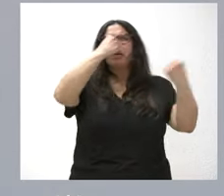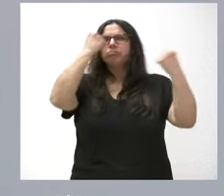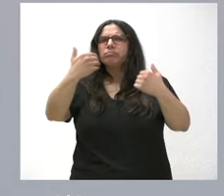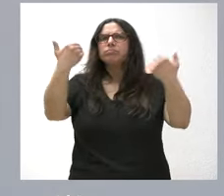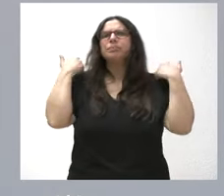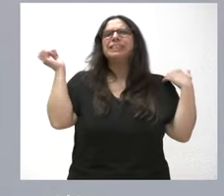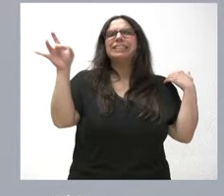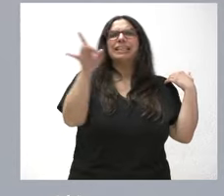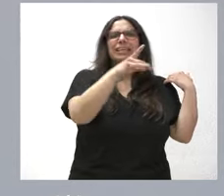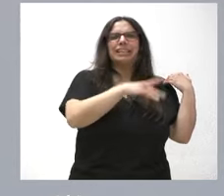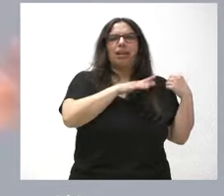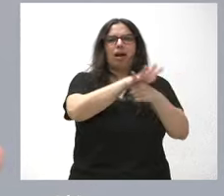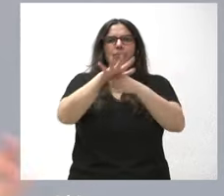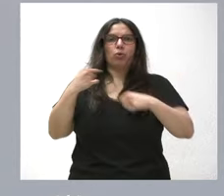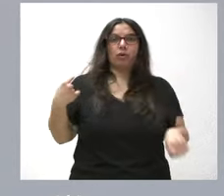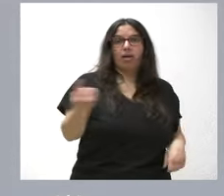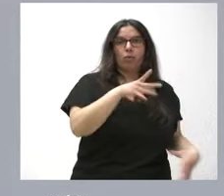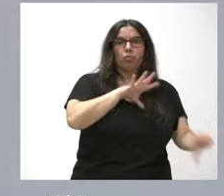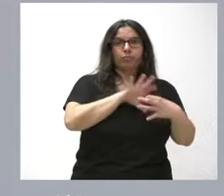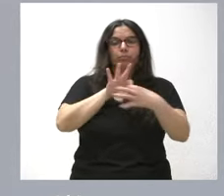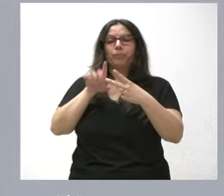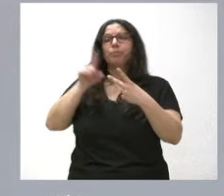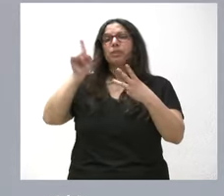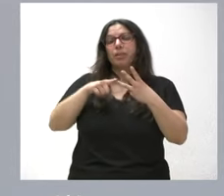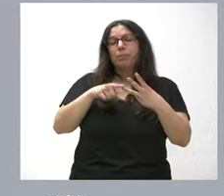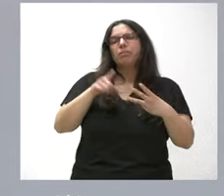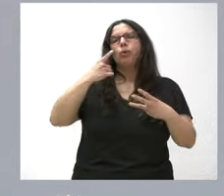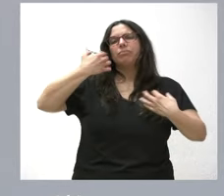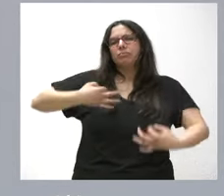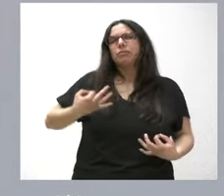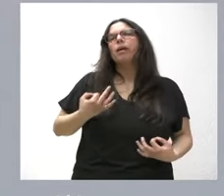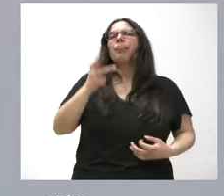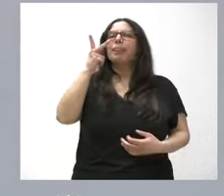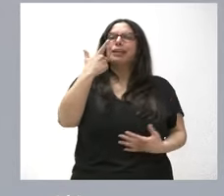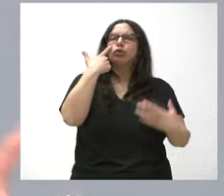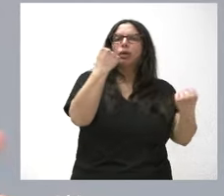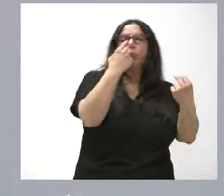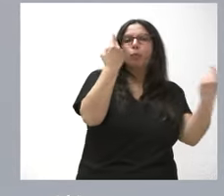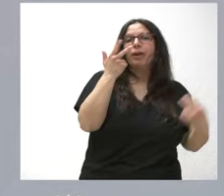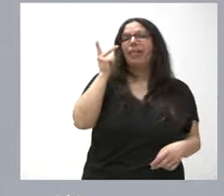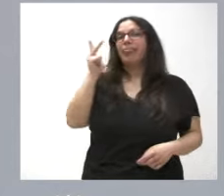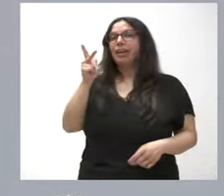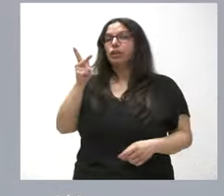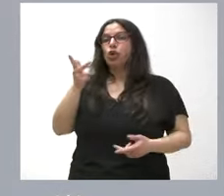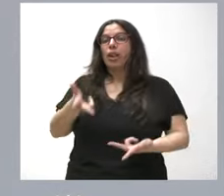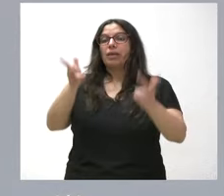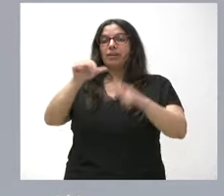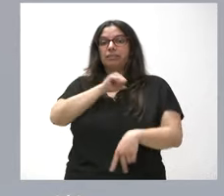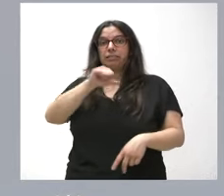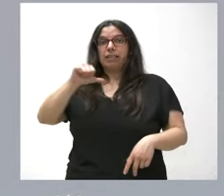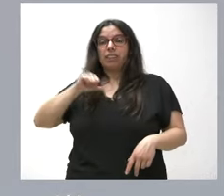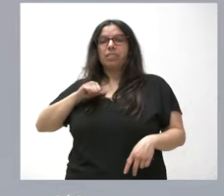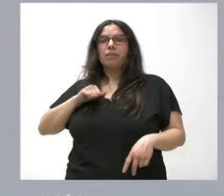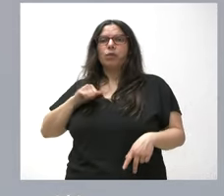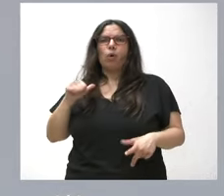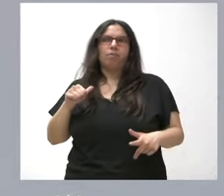inspección en cada uno de los ámbitos y para asegurar hacer compatible el derecho a la salud pública con también regular claramente